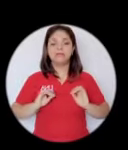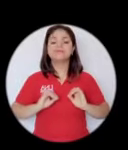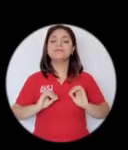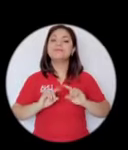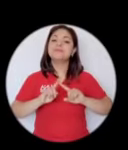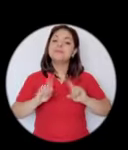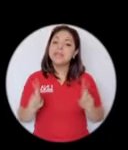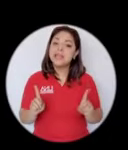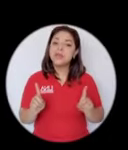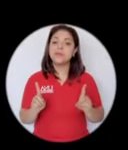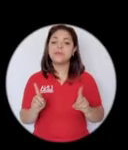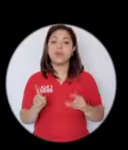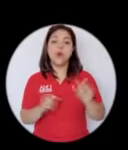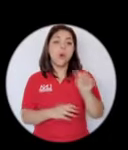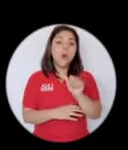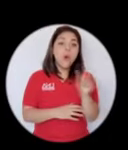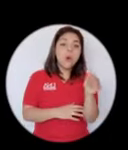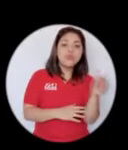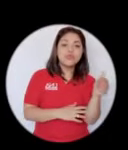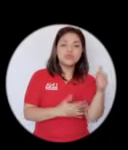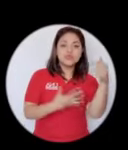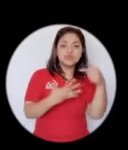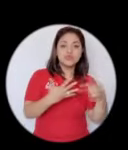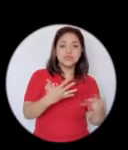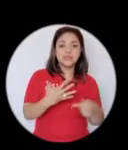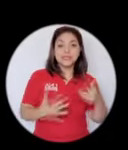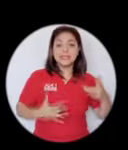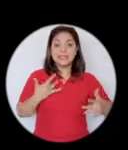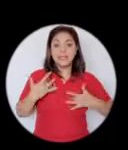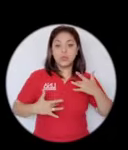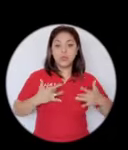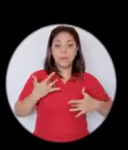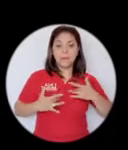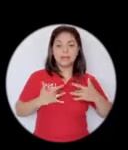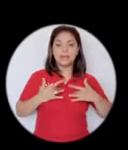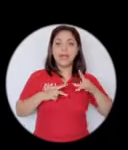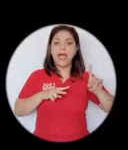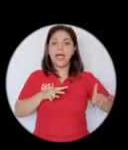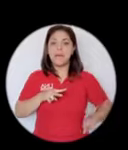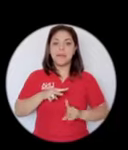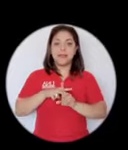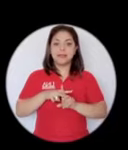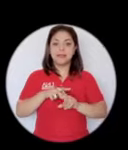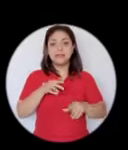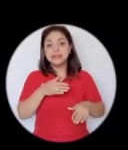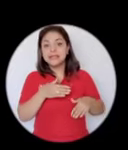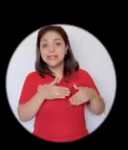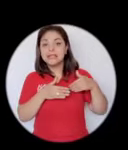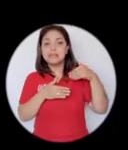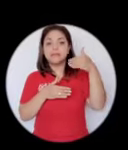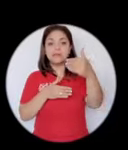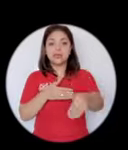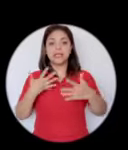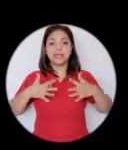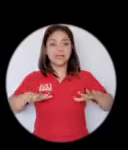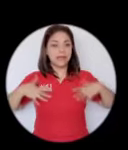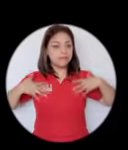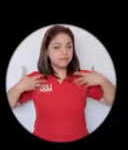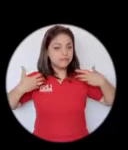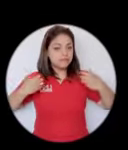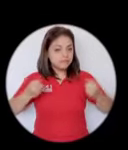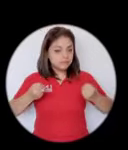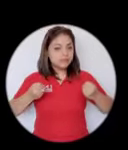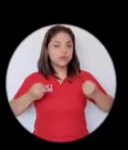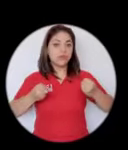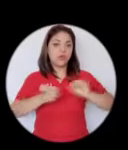estos síntomas que aparecen posteriores a haberse recuperado por COVID, entendiendo recuperado